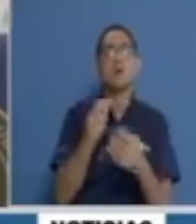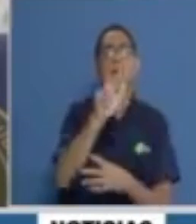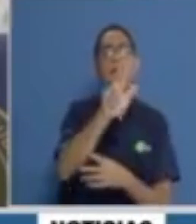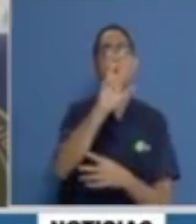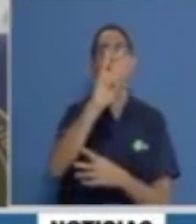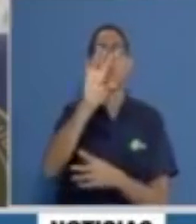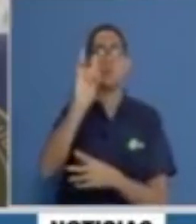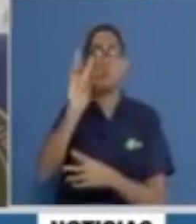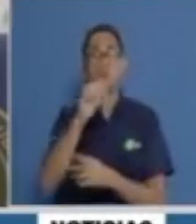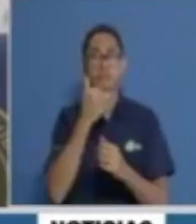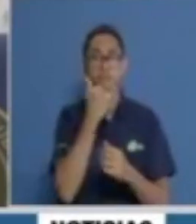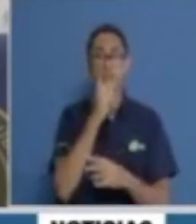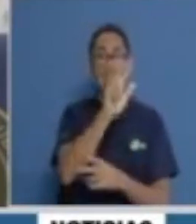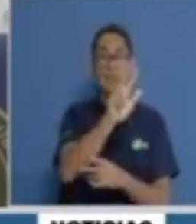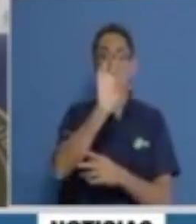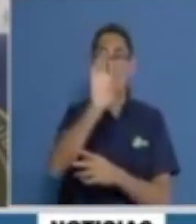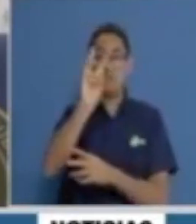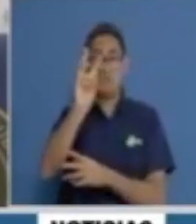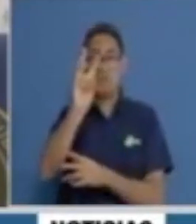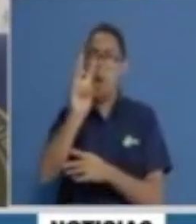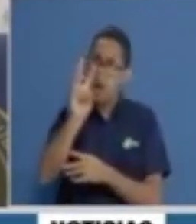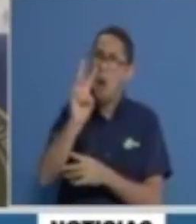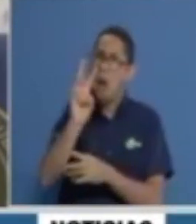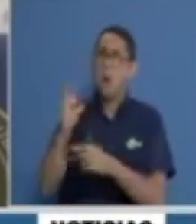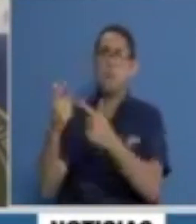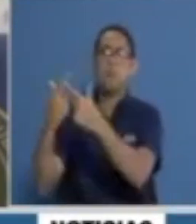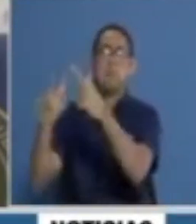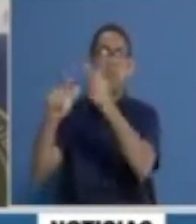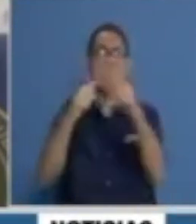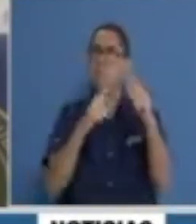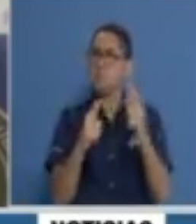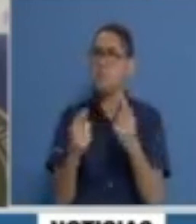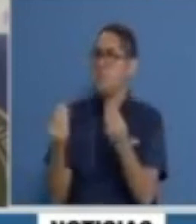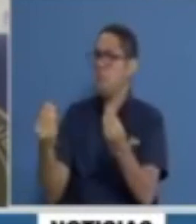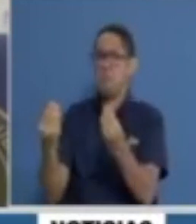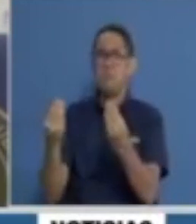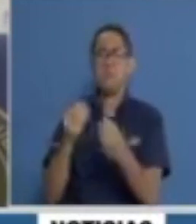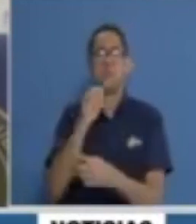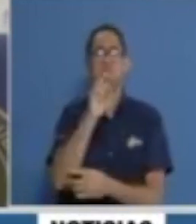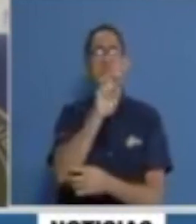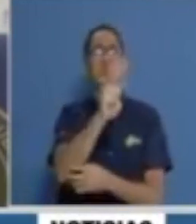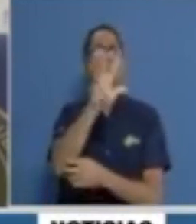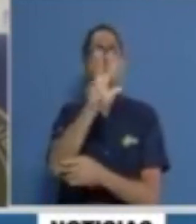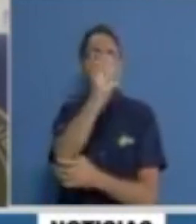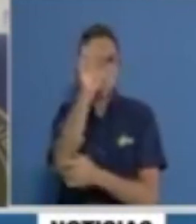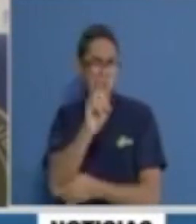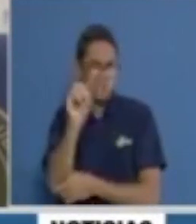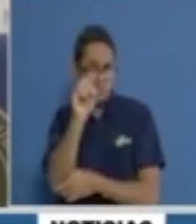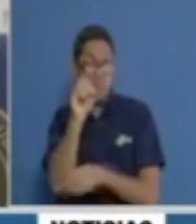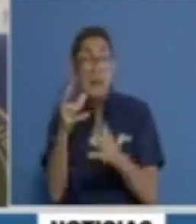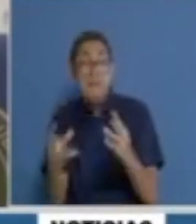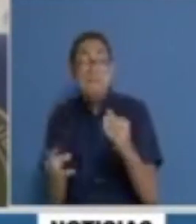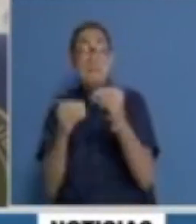en cerca del 43%. Esto sin contar las 100 camas adicionales que se pudieron dotar con el hospital modular durante las